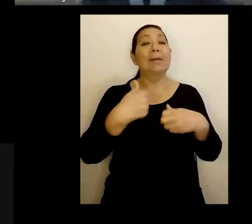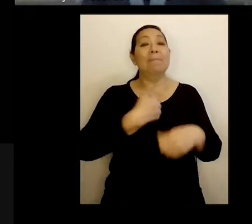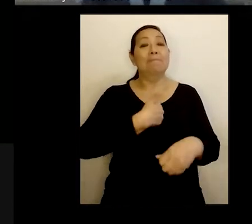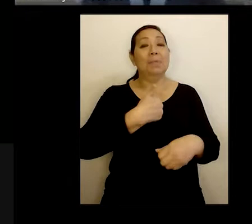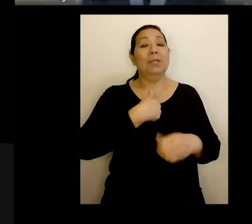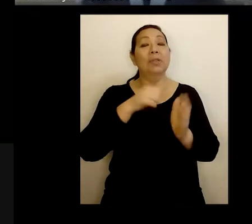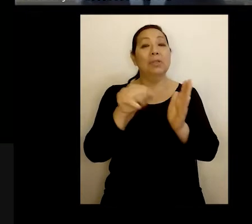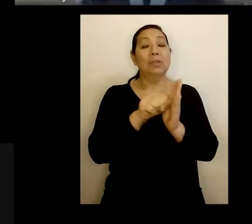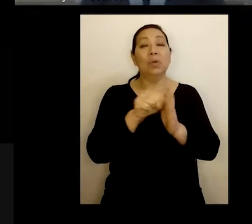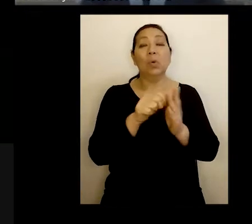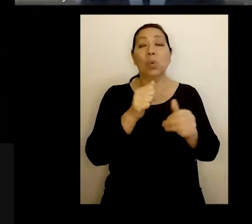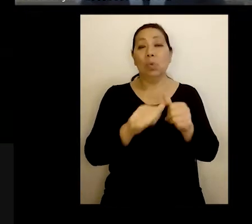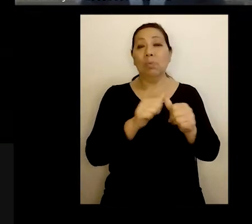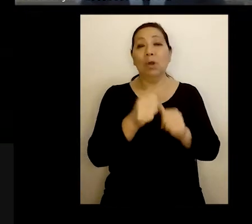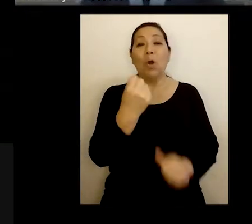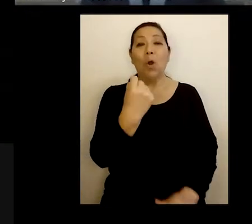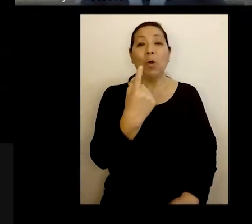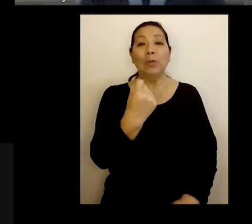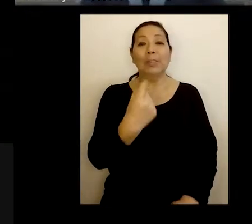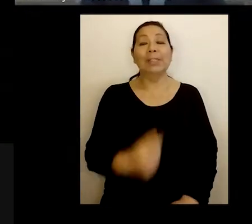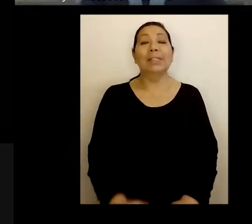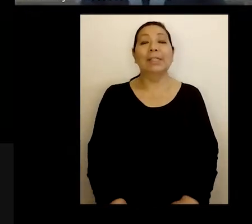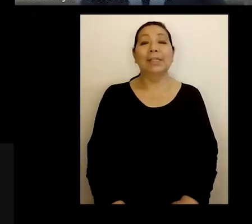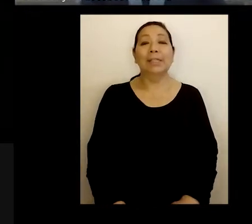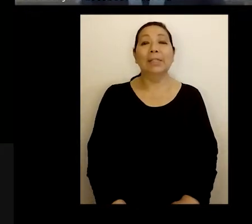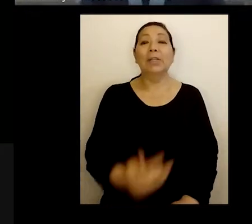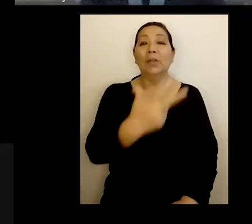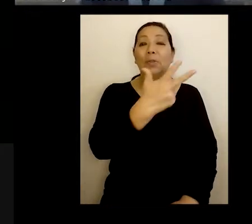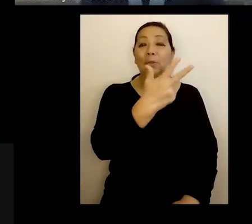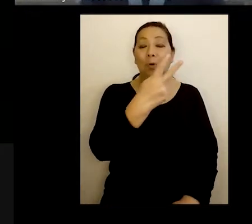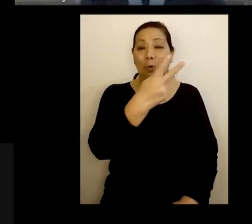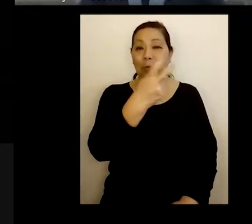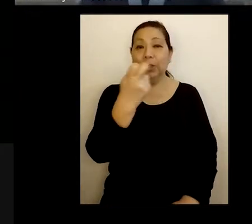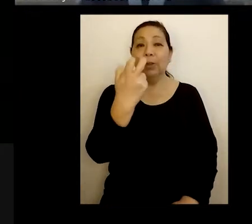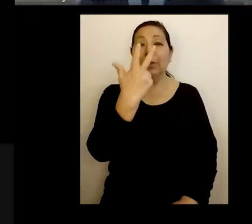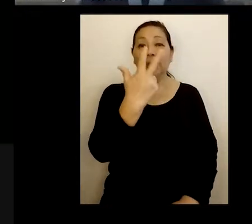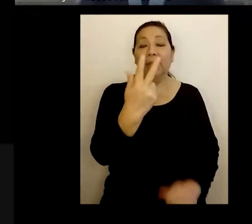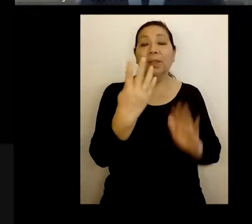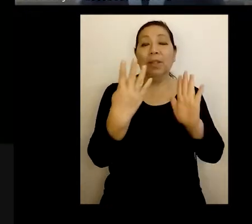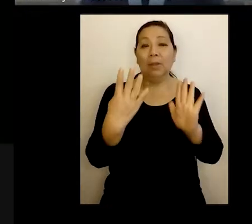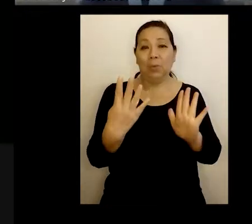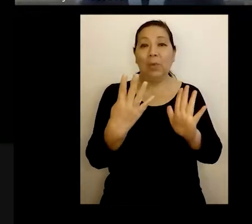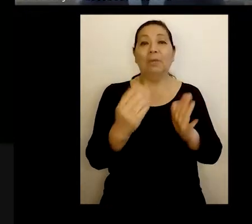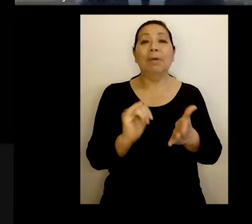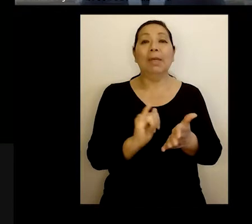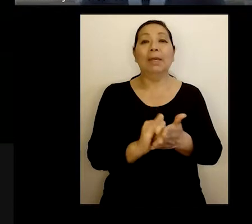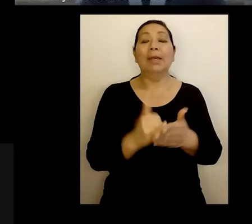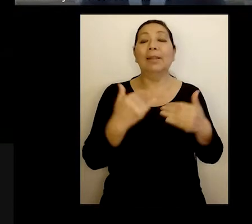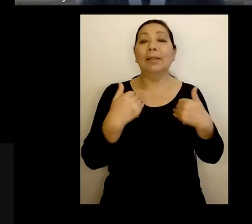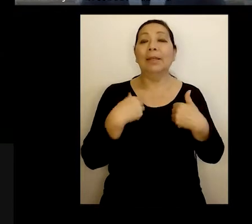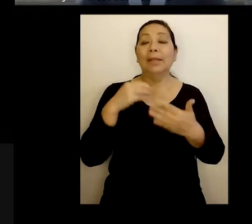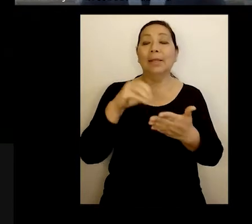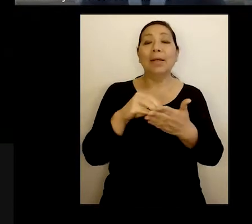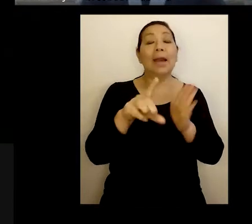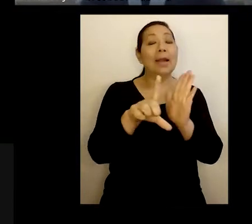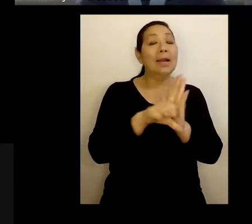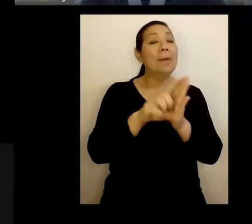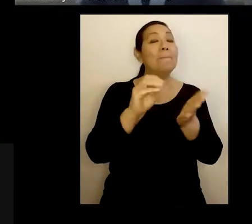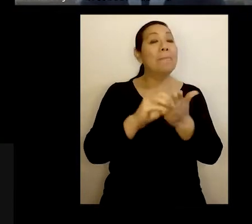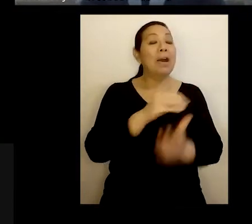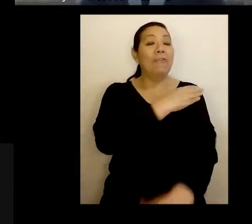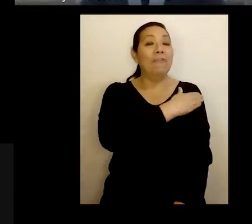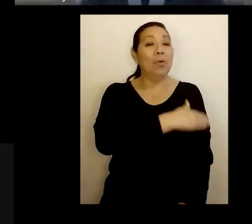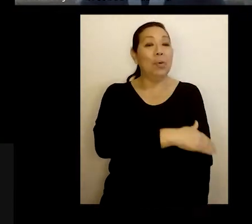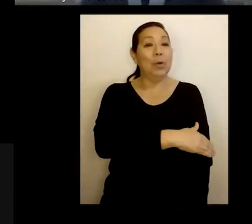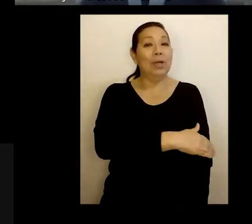el inciso 11 del artículo 139, que dispone que se debe aplicar la ley más favorable